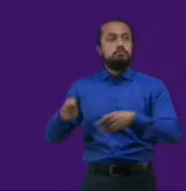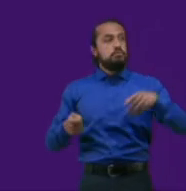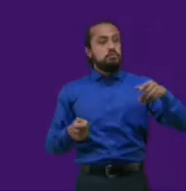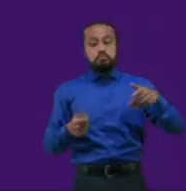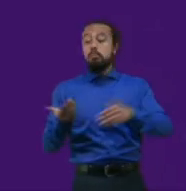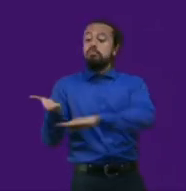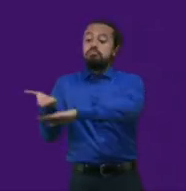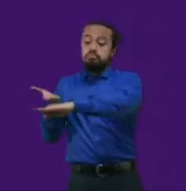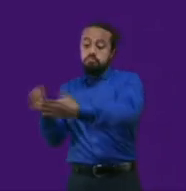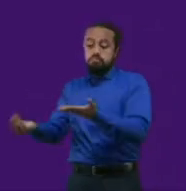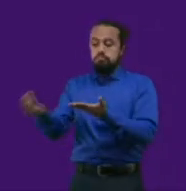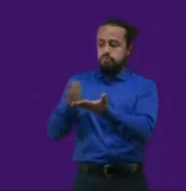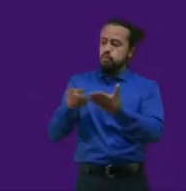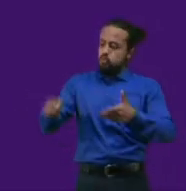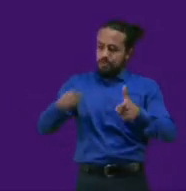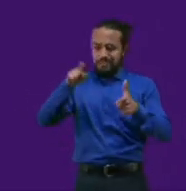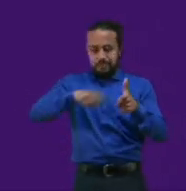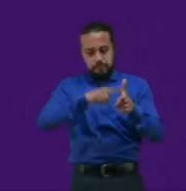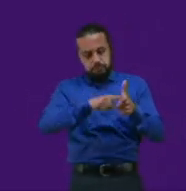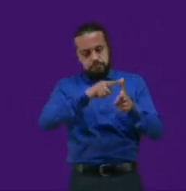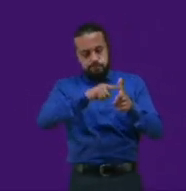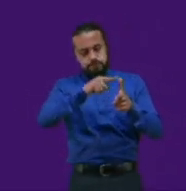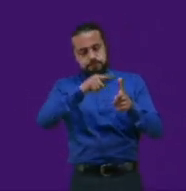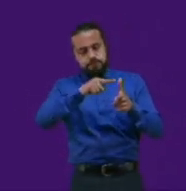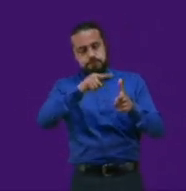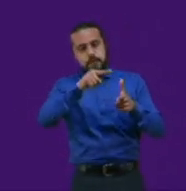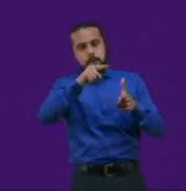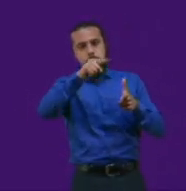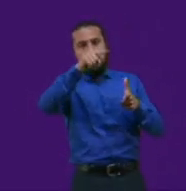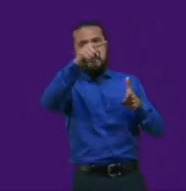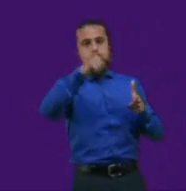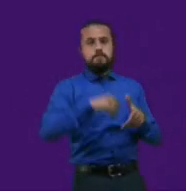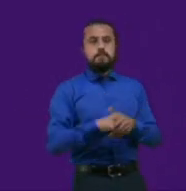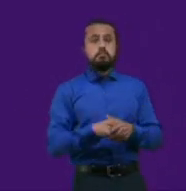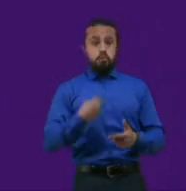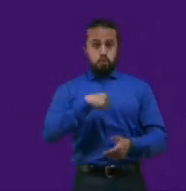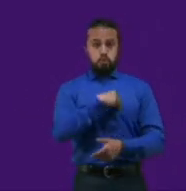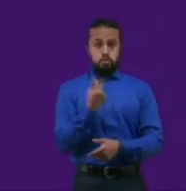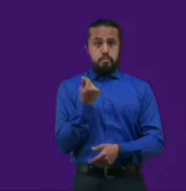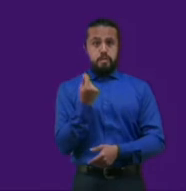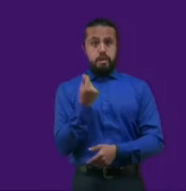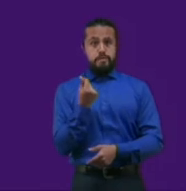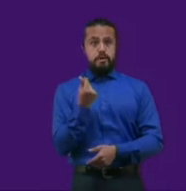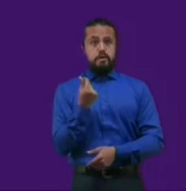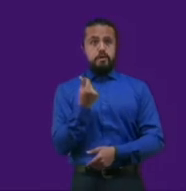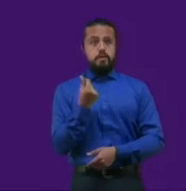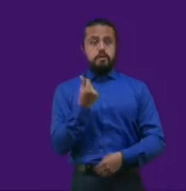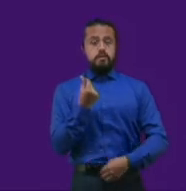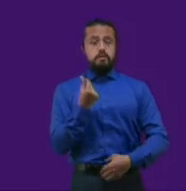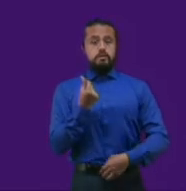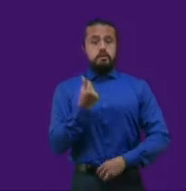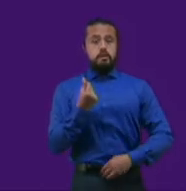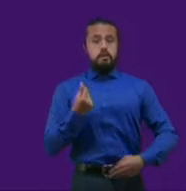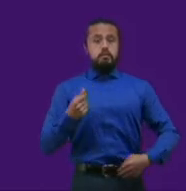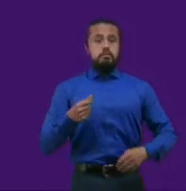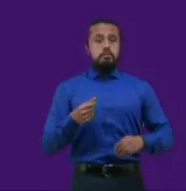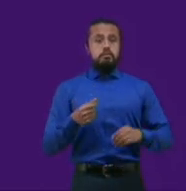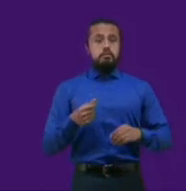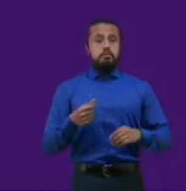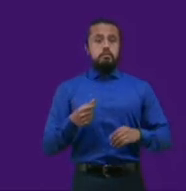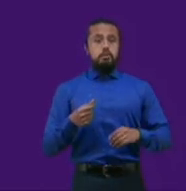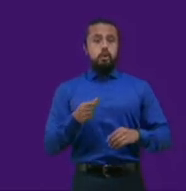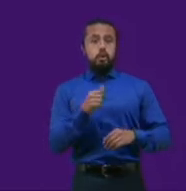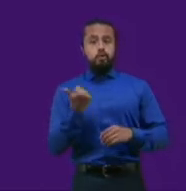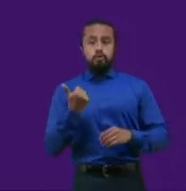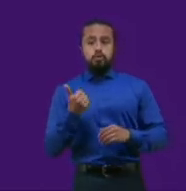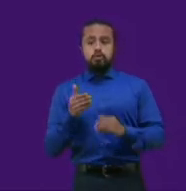lo primero que necesitas es, pues, lograrlo. Nosotros no recogimos plata por ser buenos en contar una